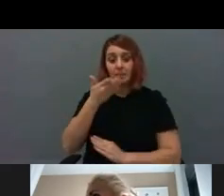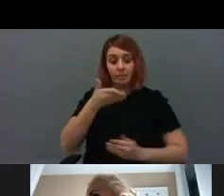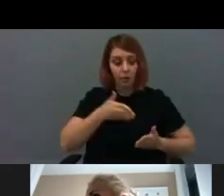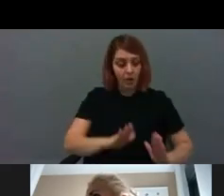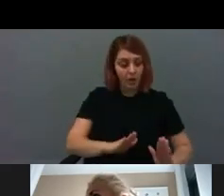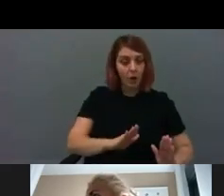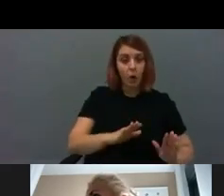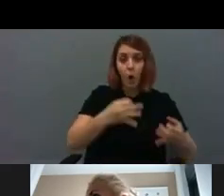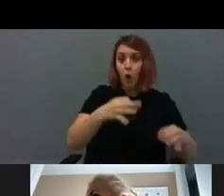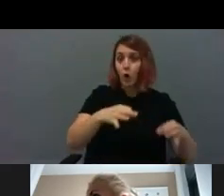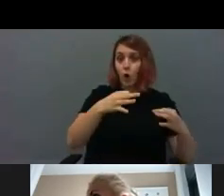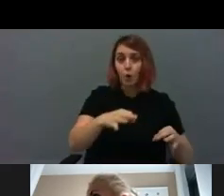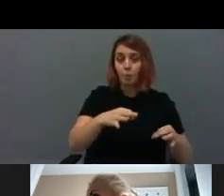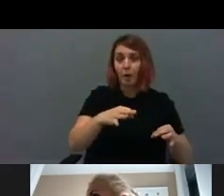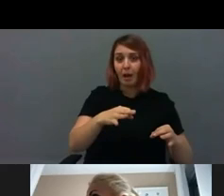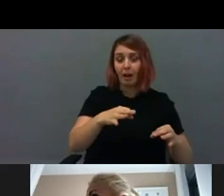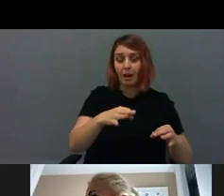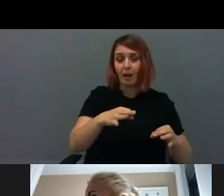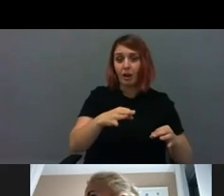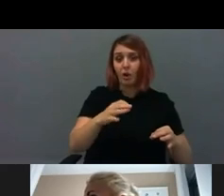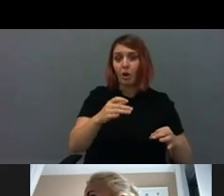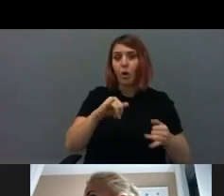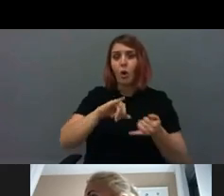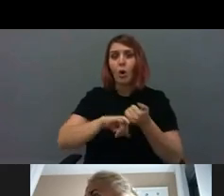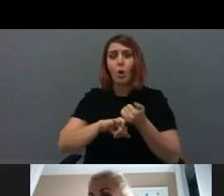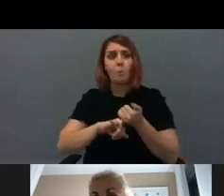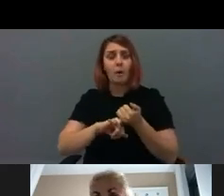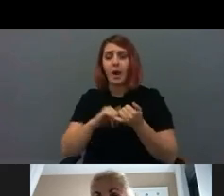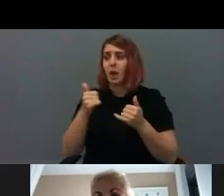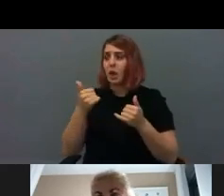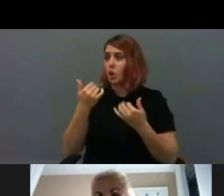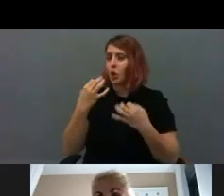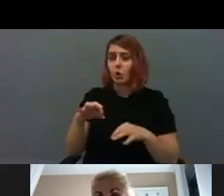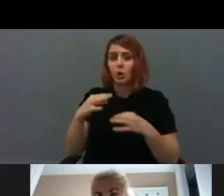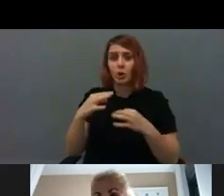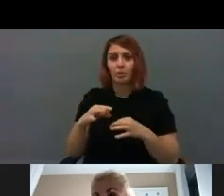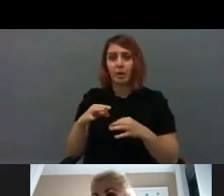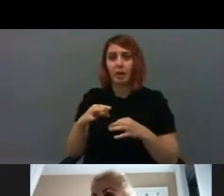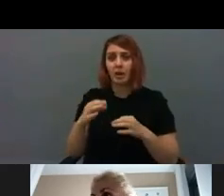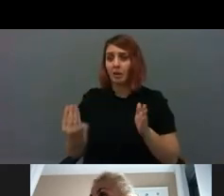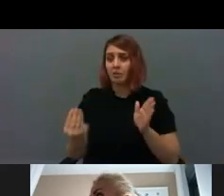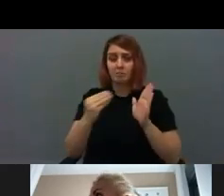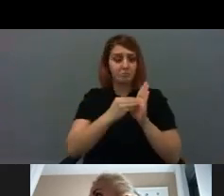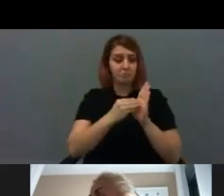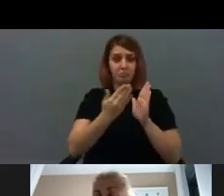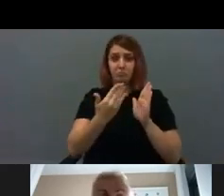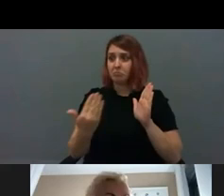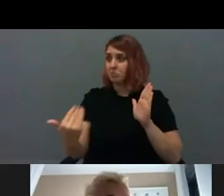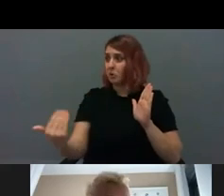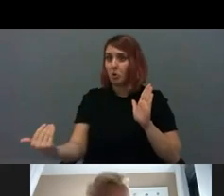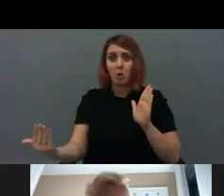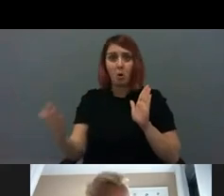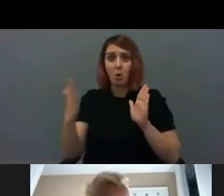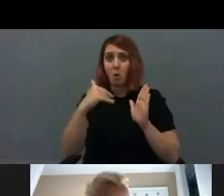normal y un marido normal, no se contempla en ningún